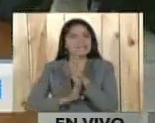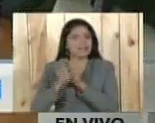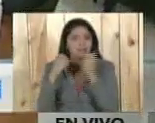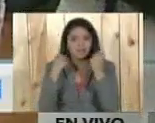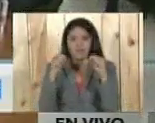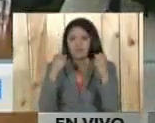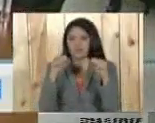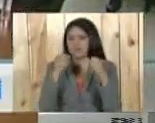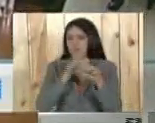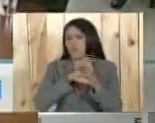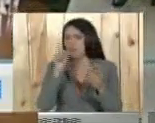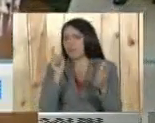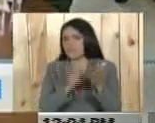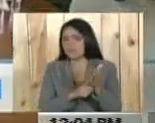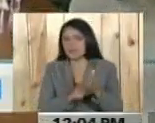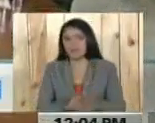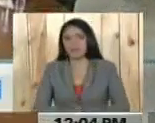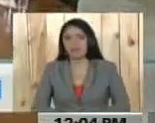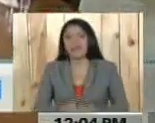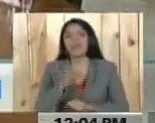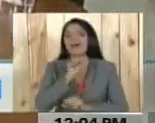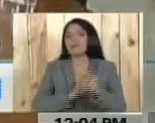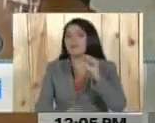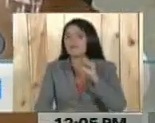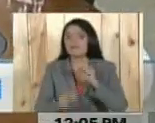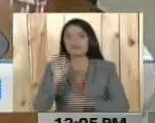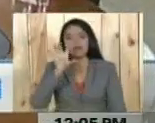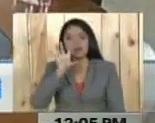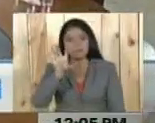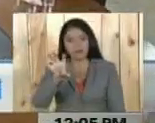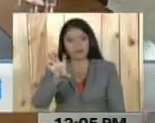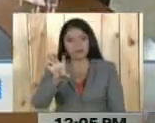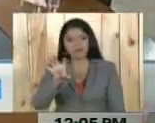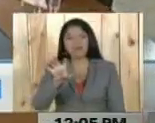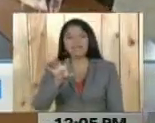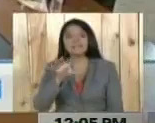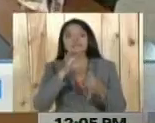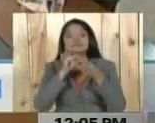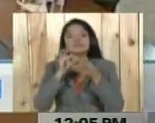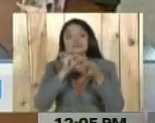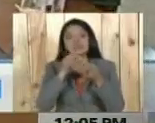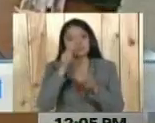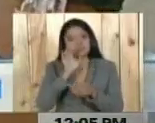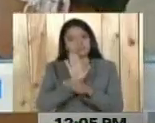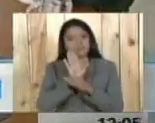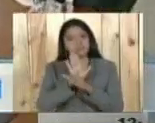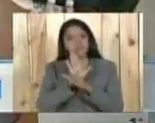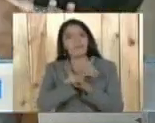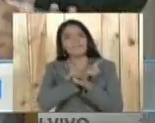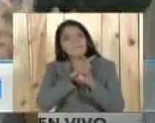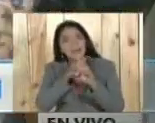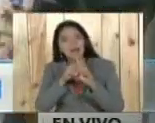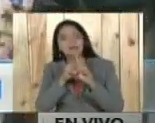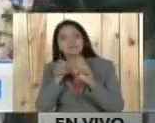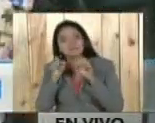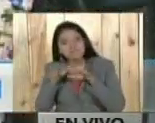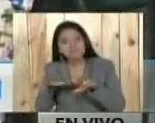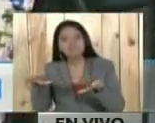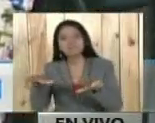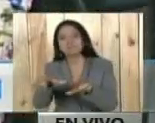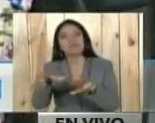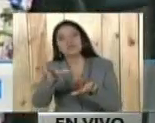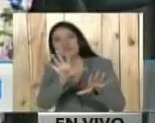aspectos. La defensa integral de la nación, su soberanía y la integridad de su espacio